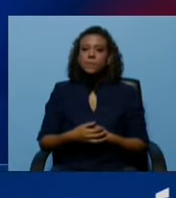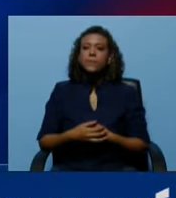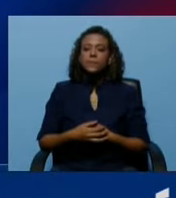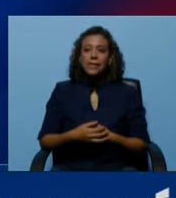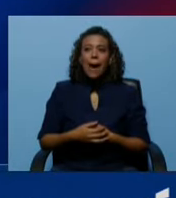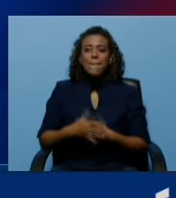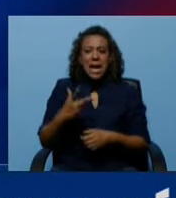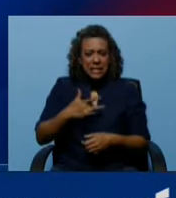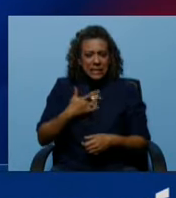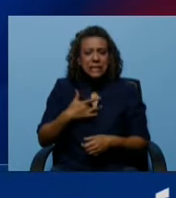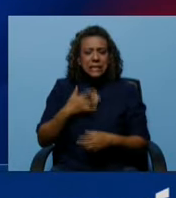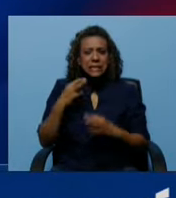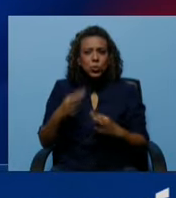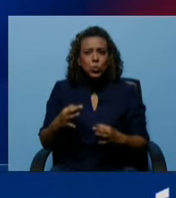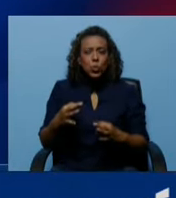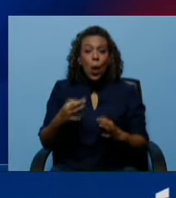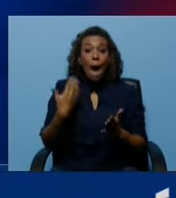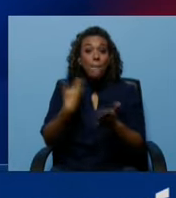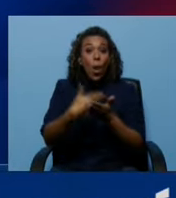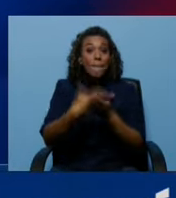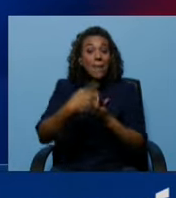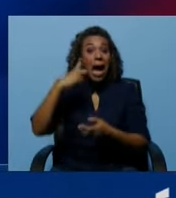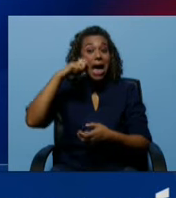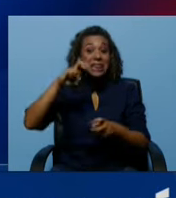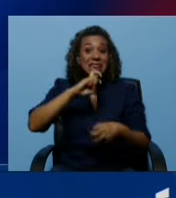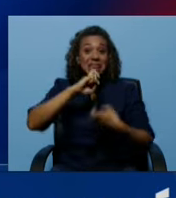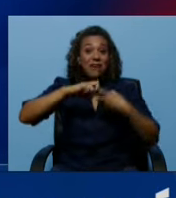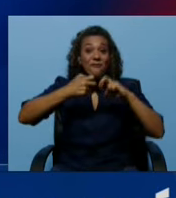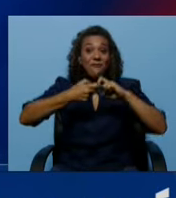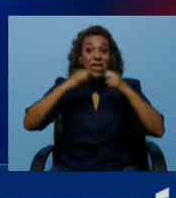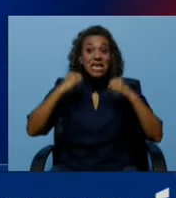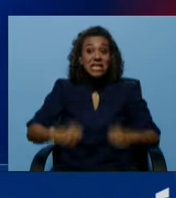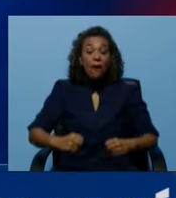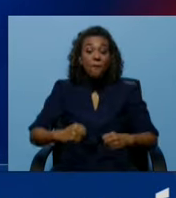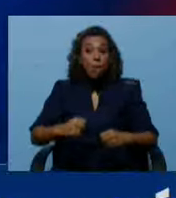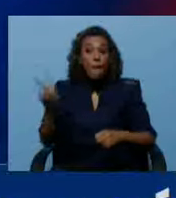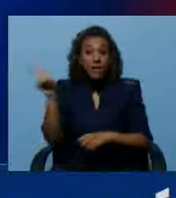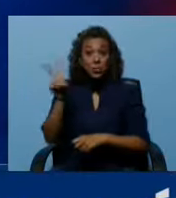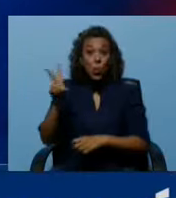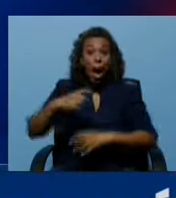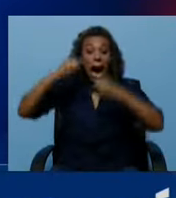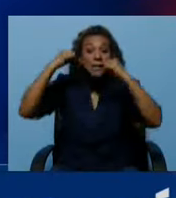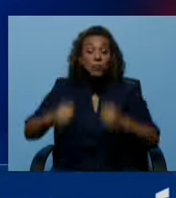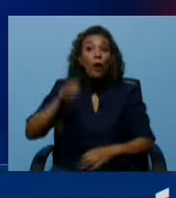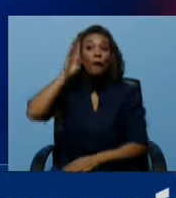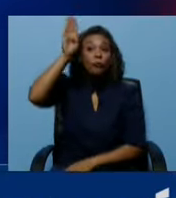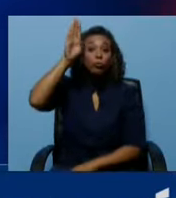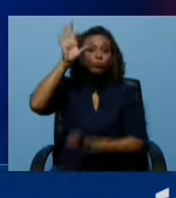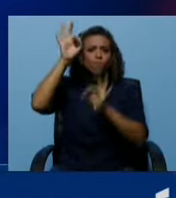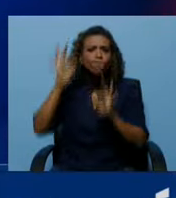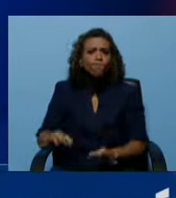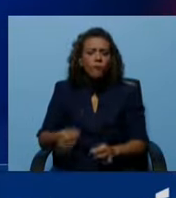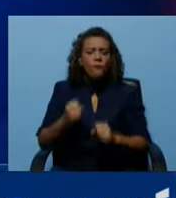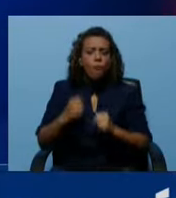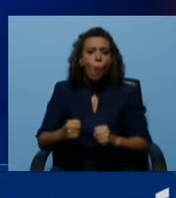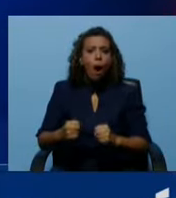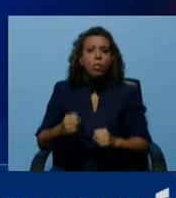todo momento y a toda prueba, Venezuela tiene que asegurar su futuro.